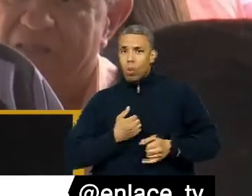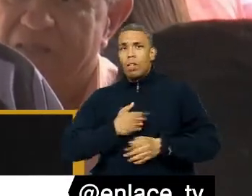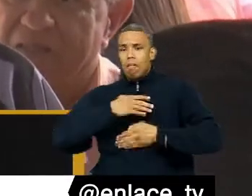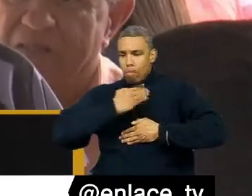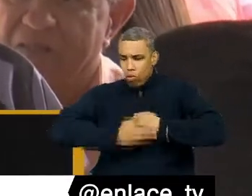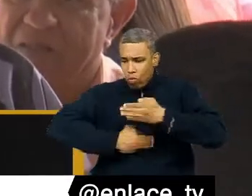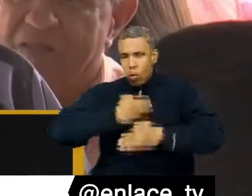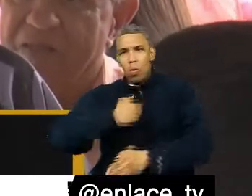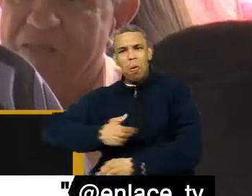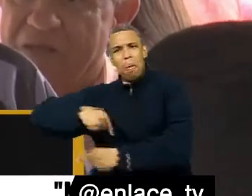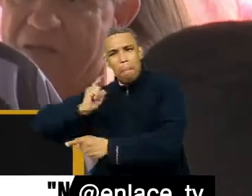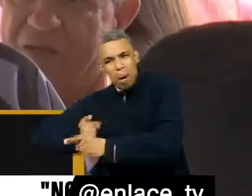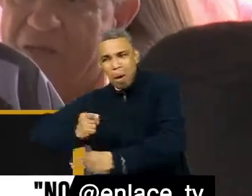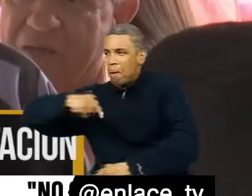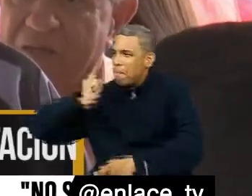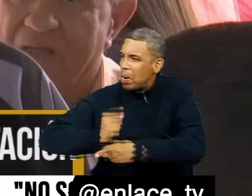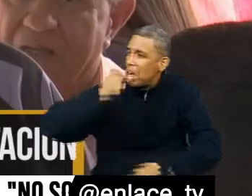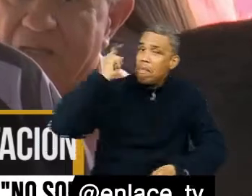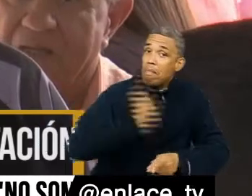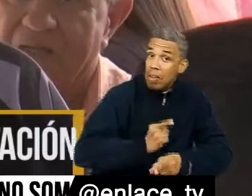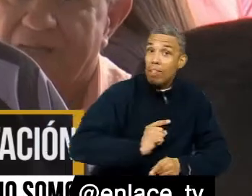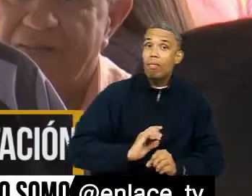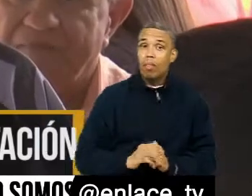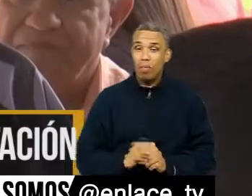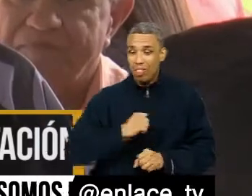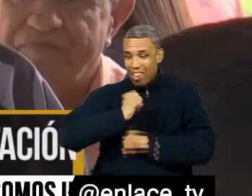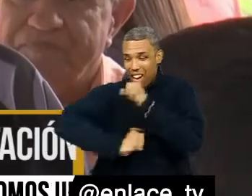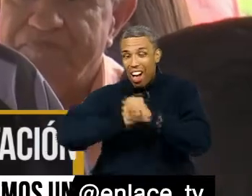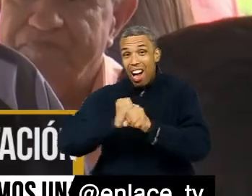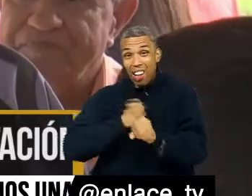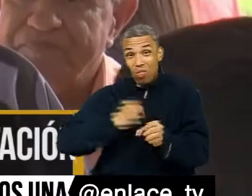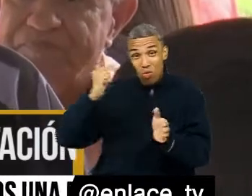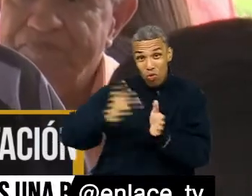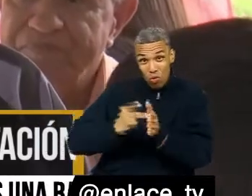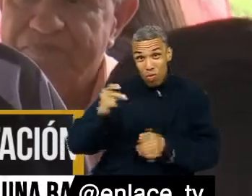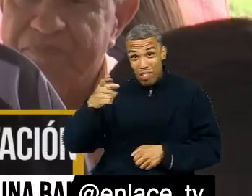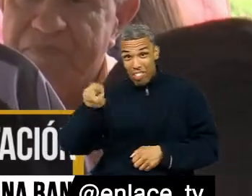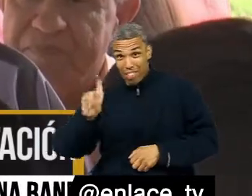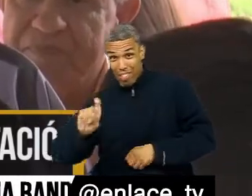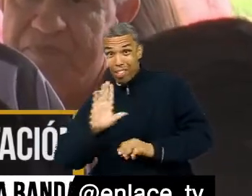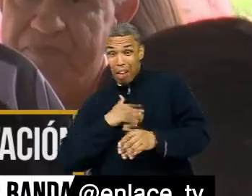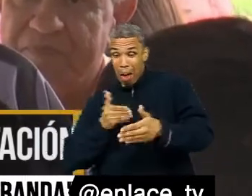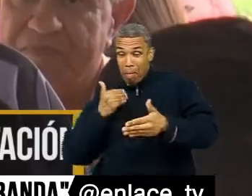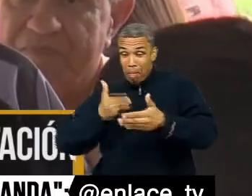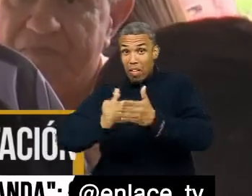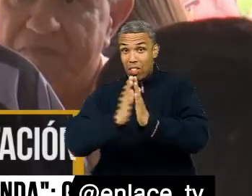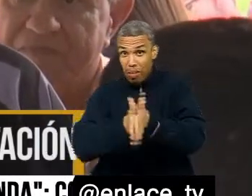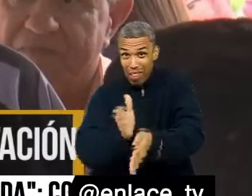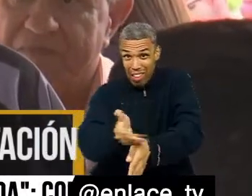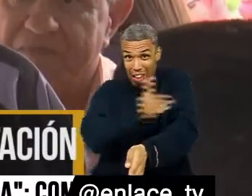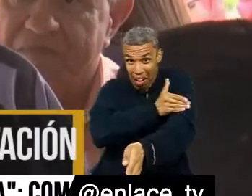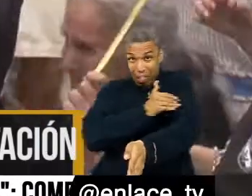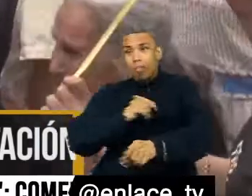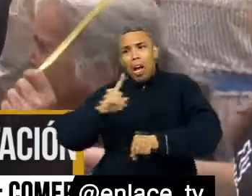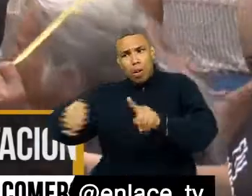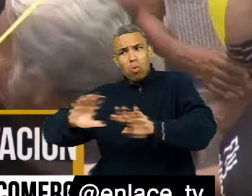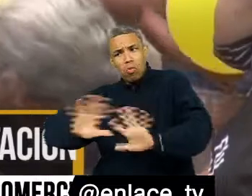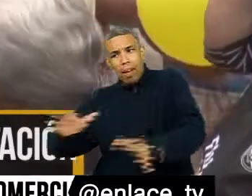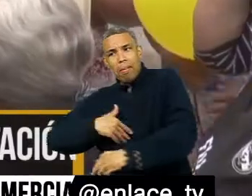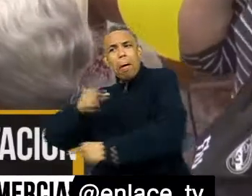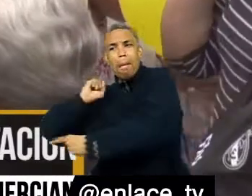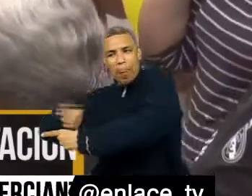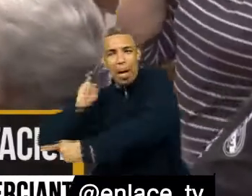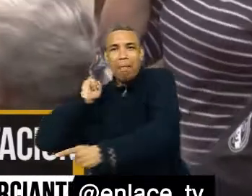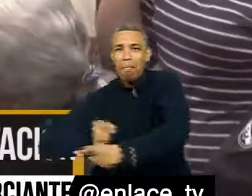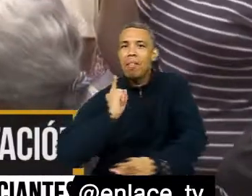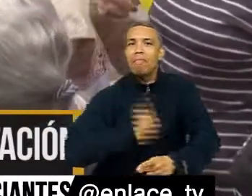terminar nuestro primer año de gobierno, ya estamos haciendo las inauguraciones en obras que le prometimos a nuestra ciudad. A su vez,